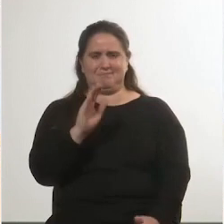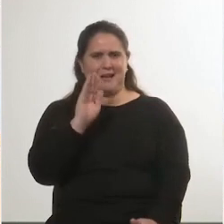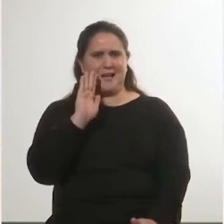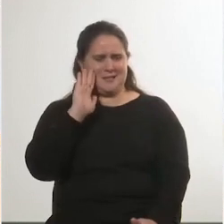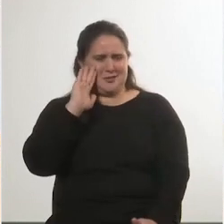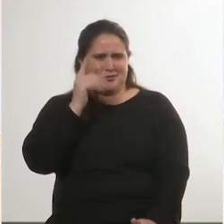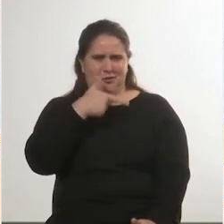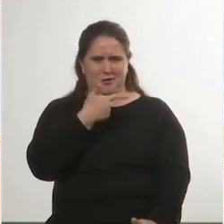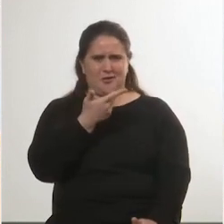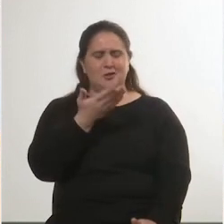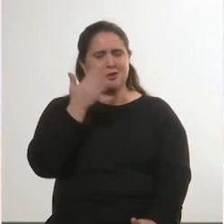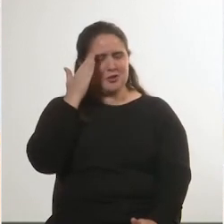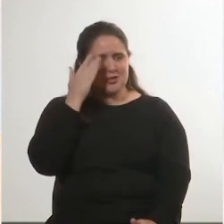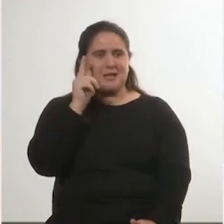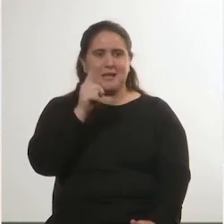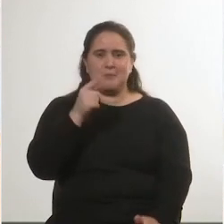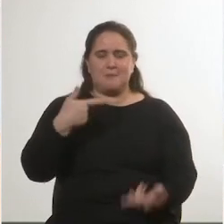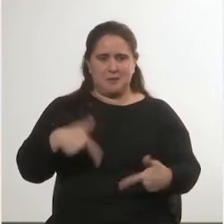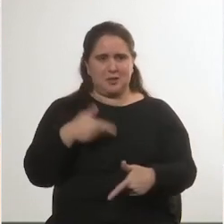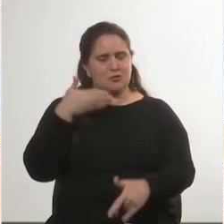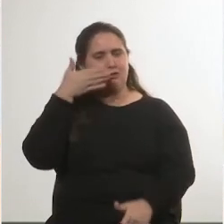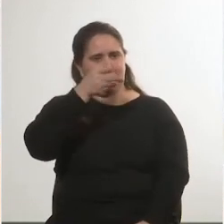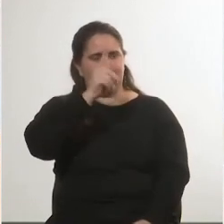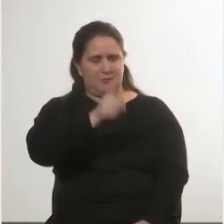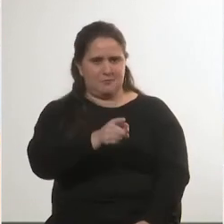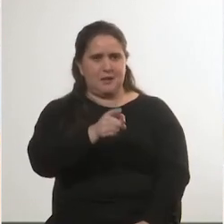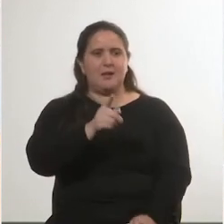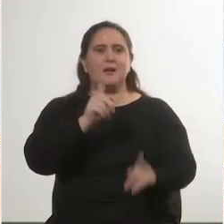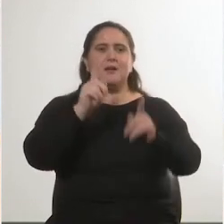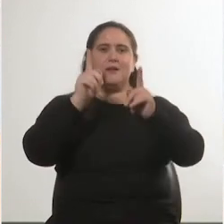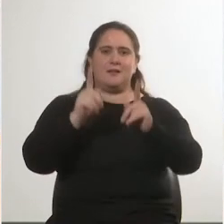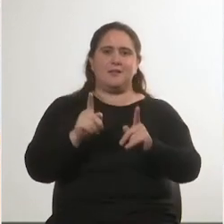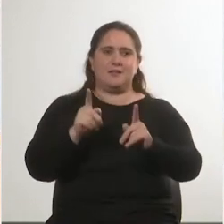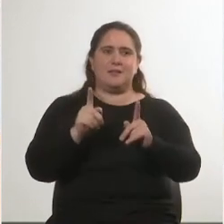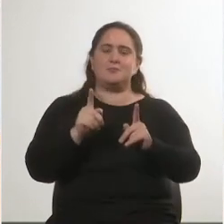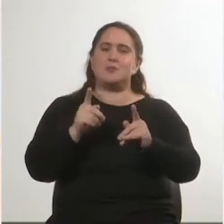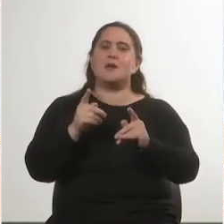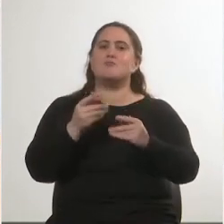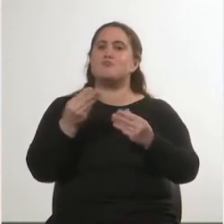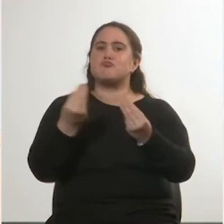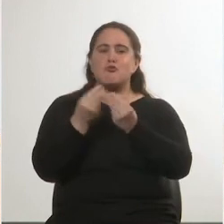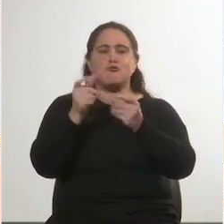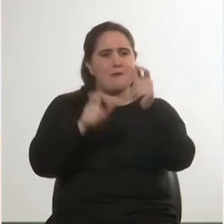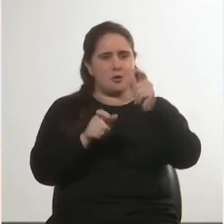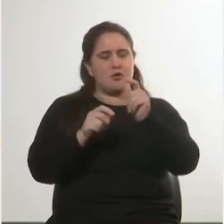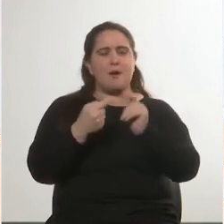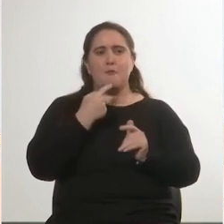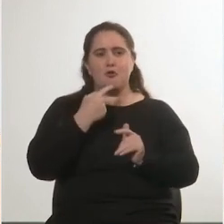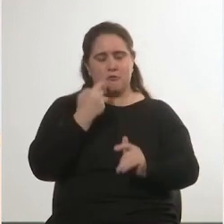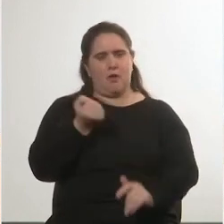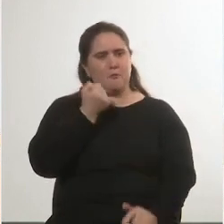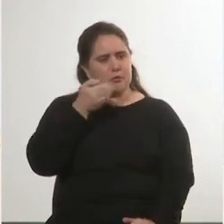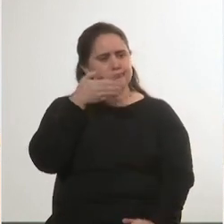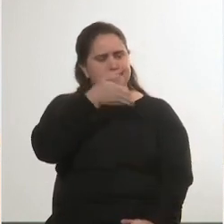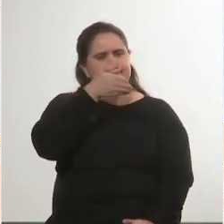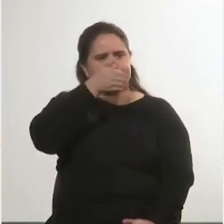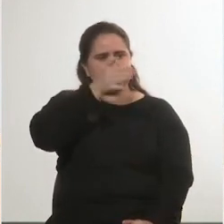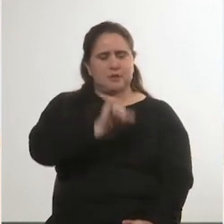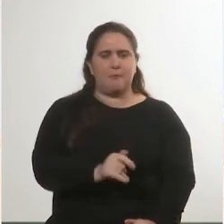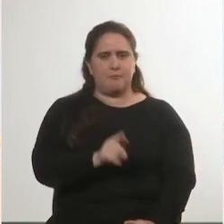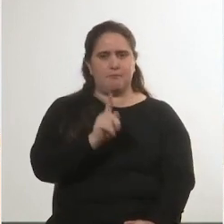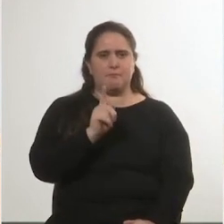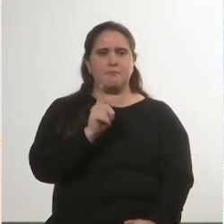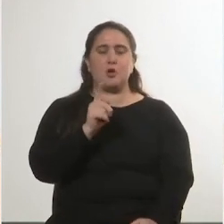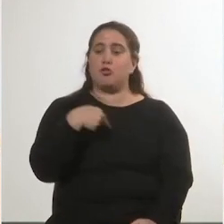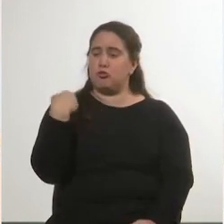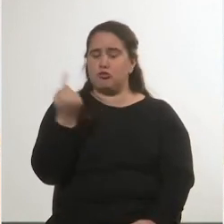increíble. Sé que también estuvo el ministro en aquella época y muchos referentes políticos, por lo menos algunos, estuvieron